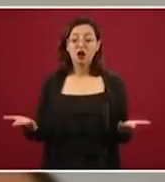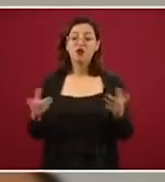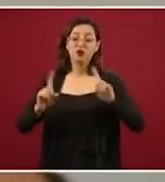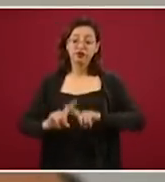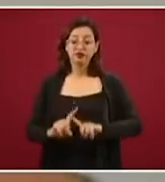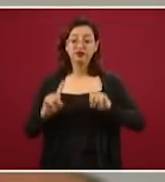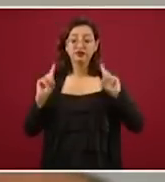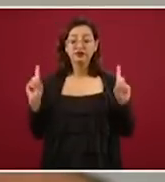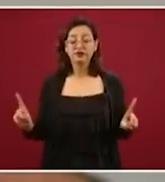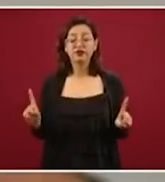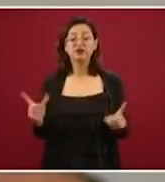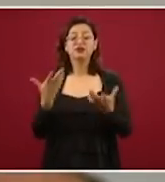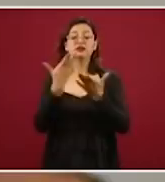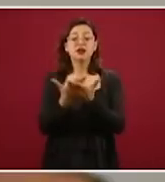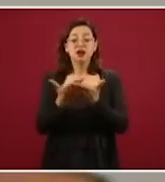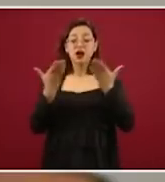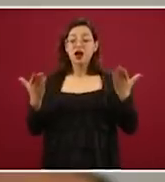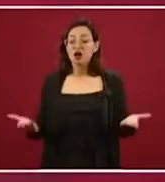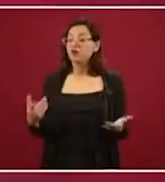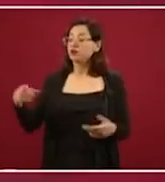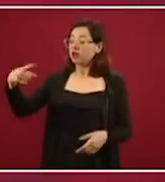ahora los jóvenes